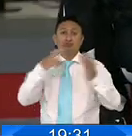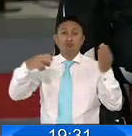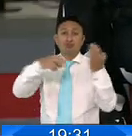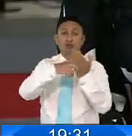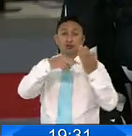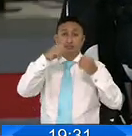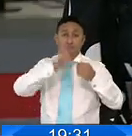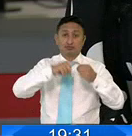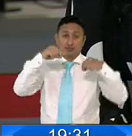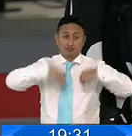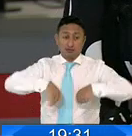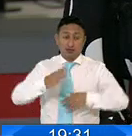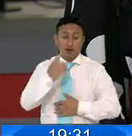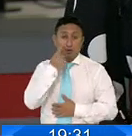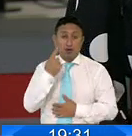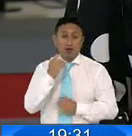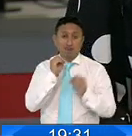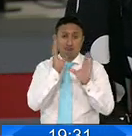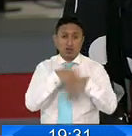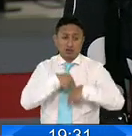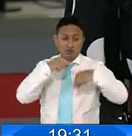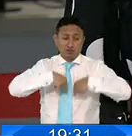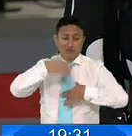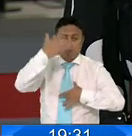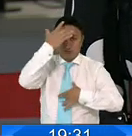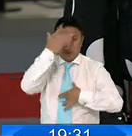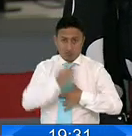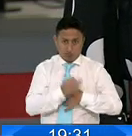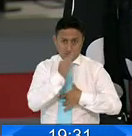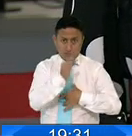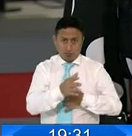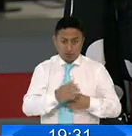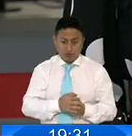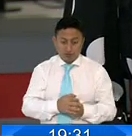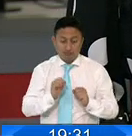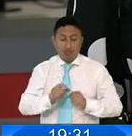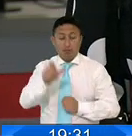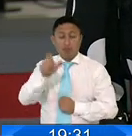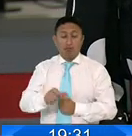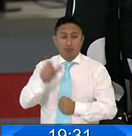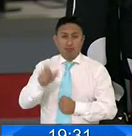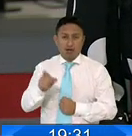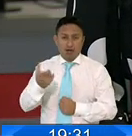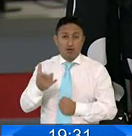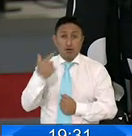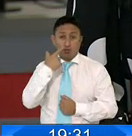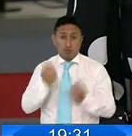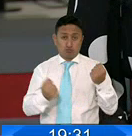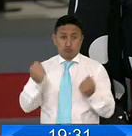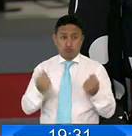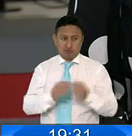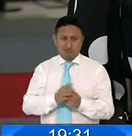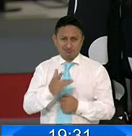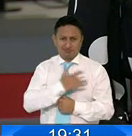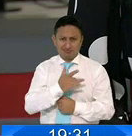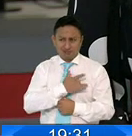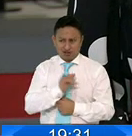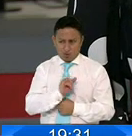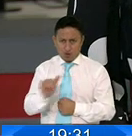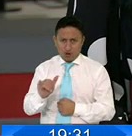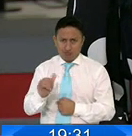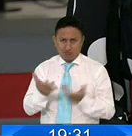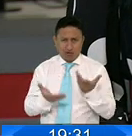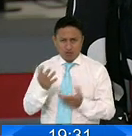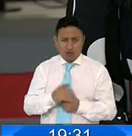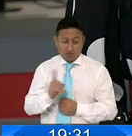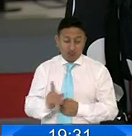de la capital se efectuarán pruebas gratuitas para la detección de COVID-19 para aquellos pasajeros y conductores que presenten síntomas relacionados con el